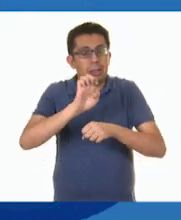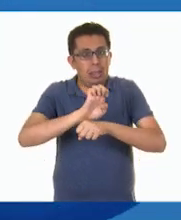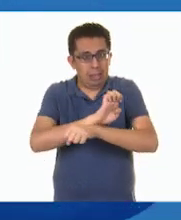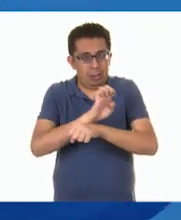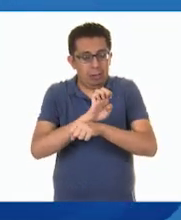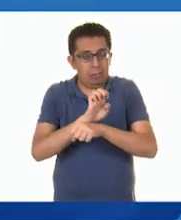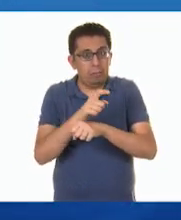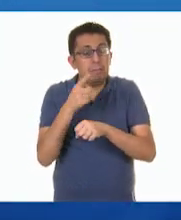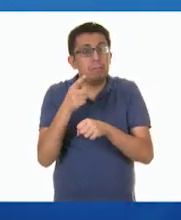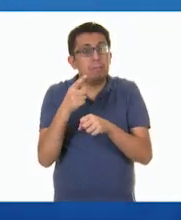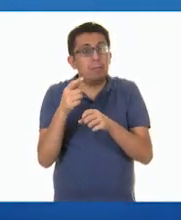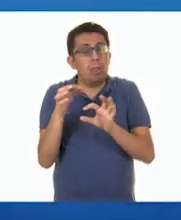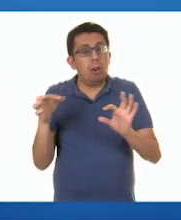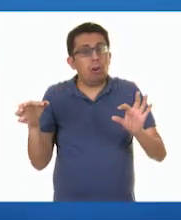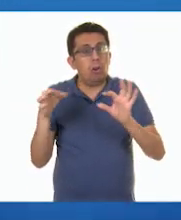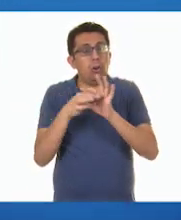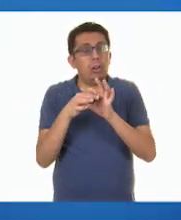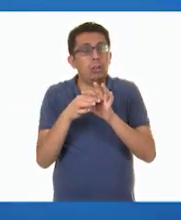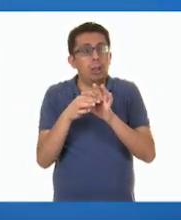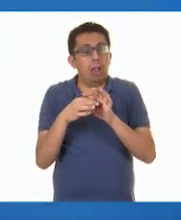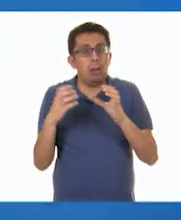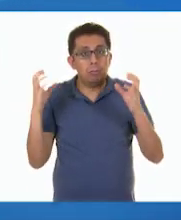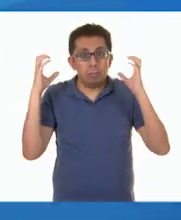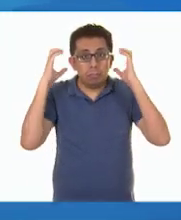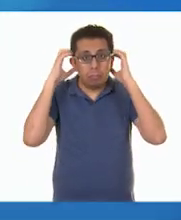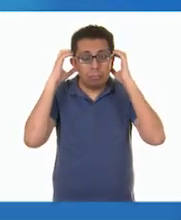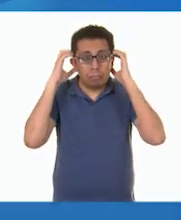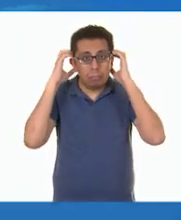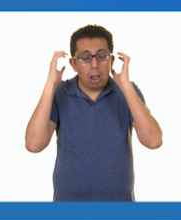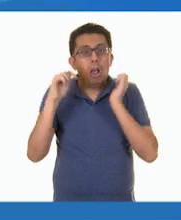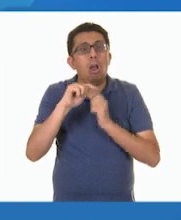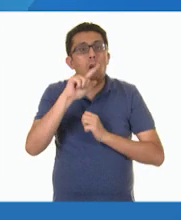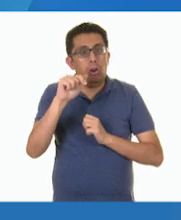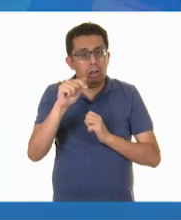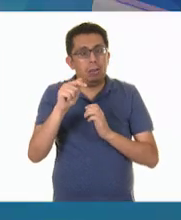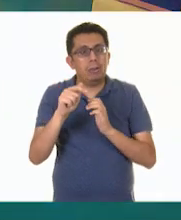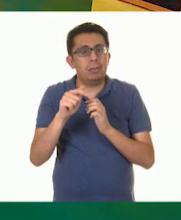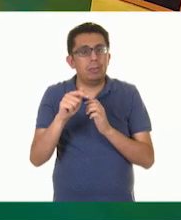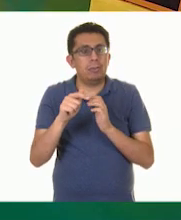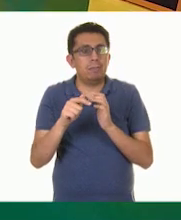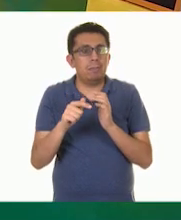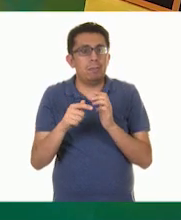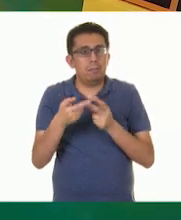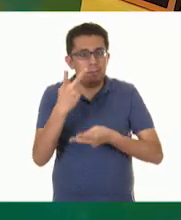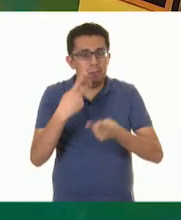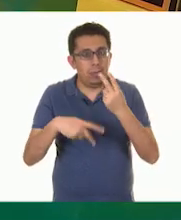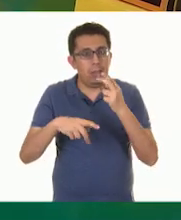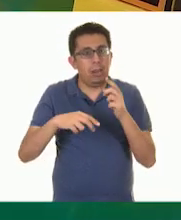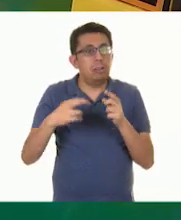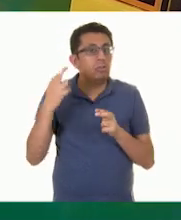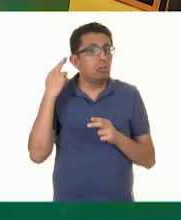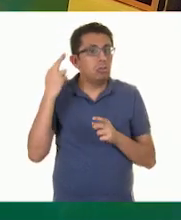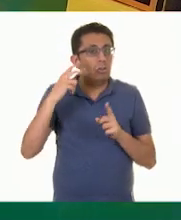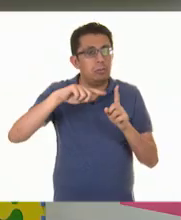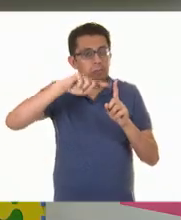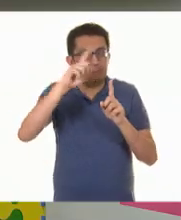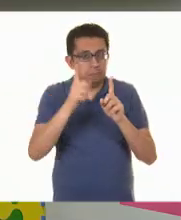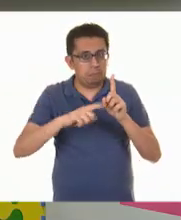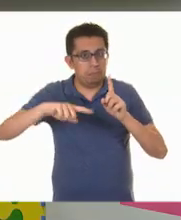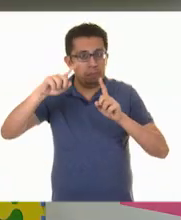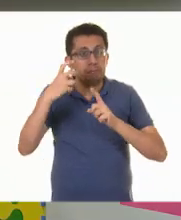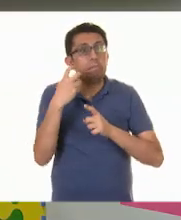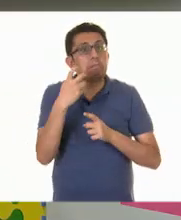Llegan a los auriculares y se transforman nuevamente en El sonido. sonido. Y es todo lo que viaja nuestra voz a través de una llamada